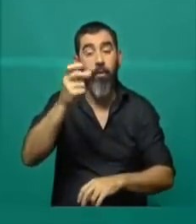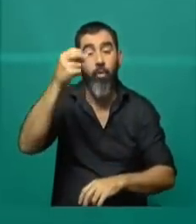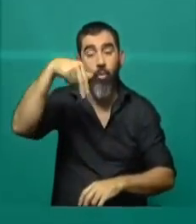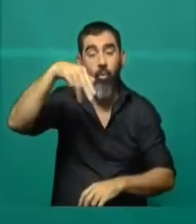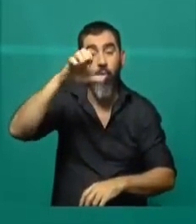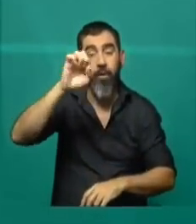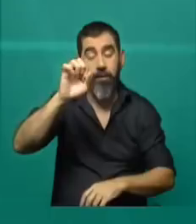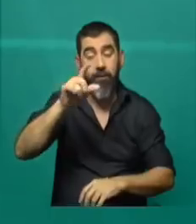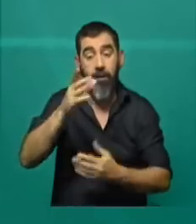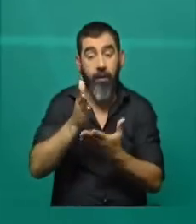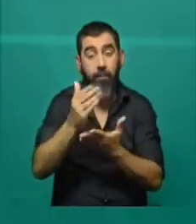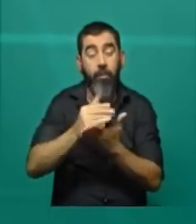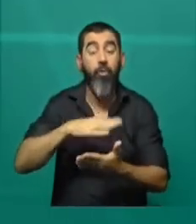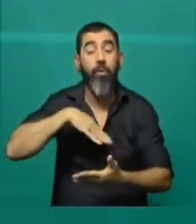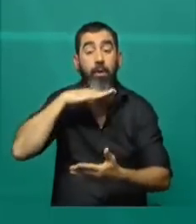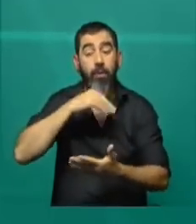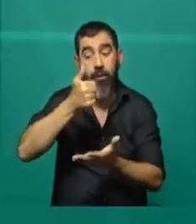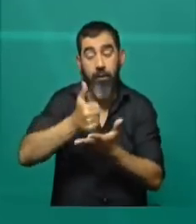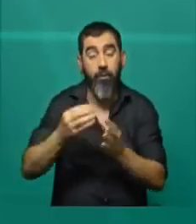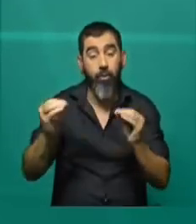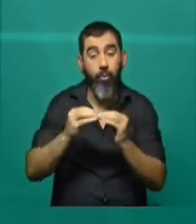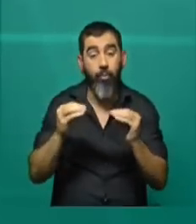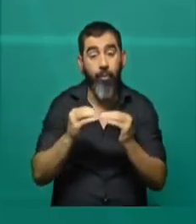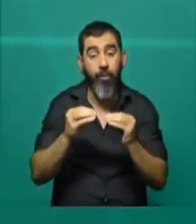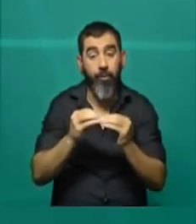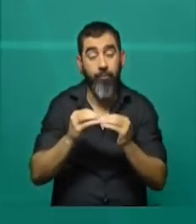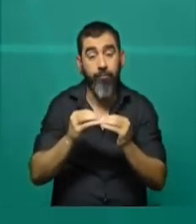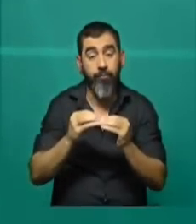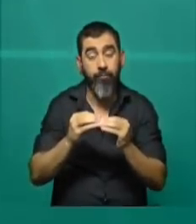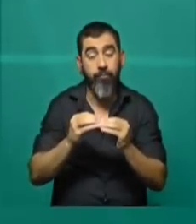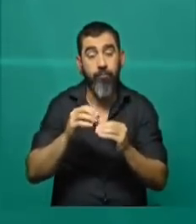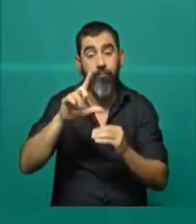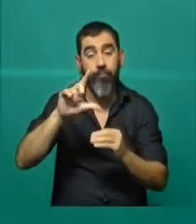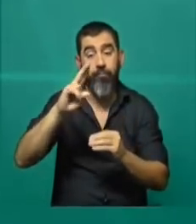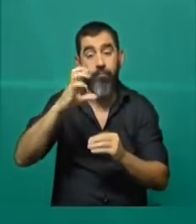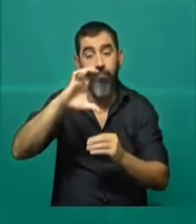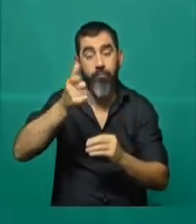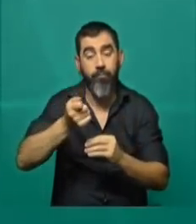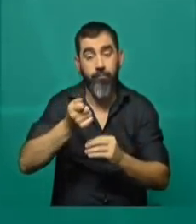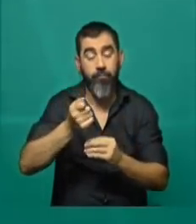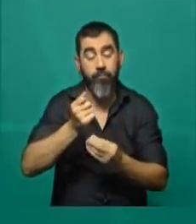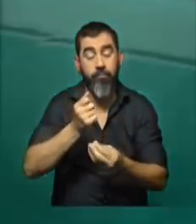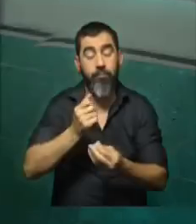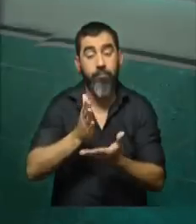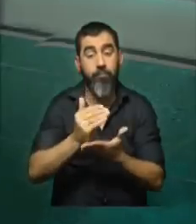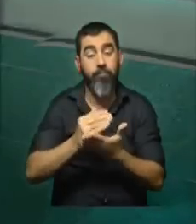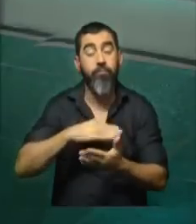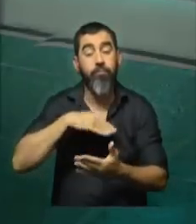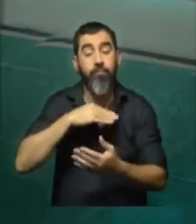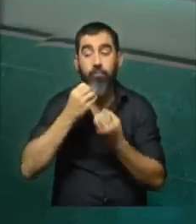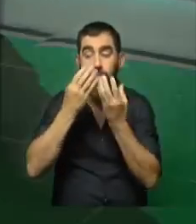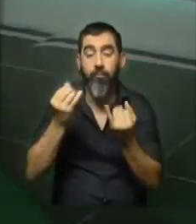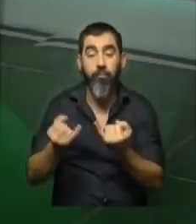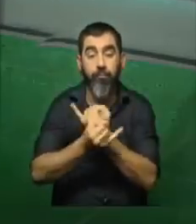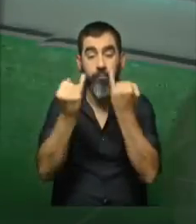de Canelones, porque allí está el móvil de MB Noticias con nuestro periodista, nuestro querido amigo Luca Veloz, que anda allí por el departamento canario. Luca, ¿qué tal? Buen